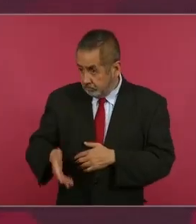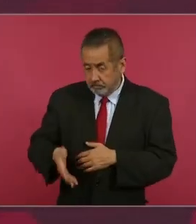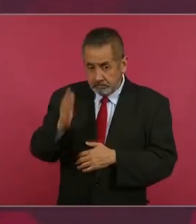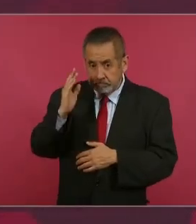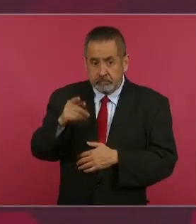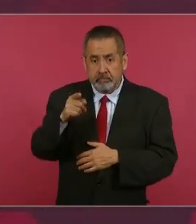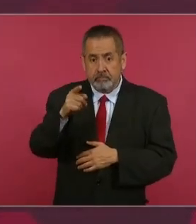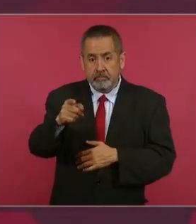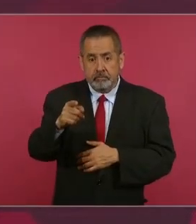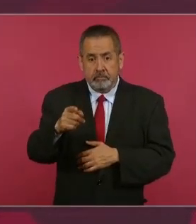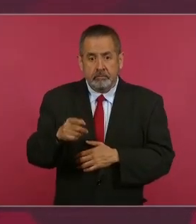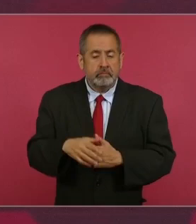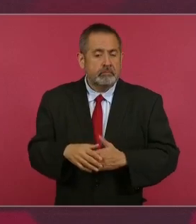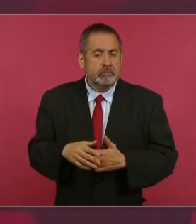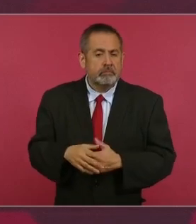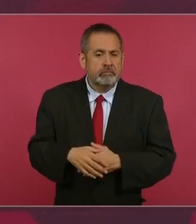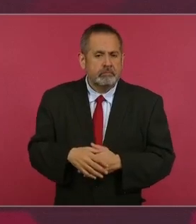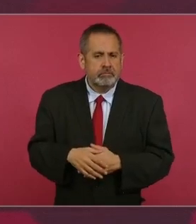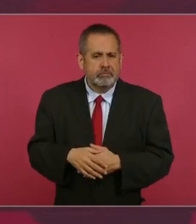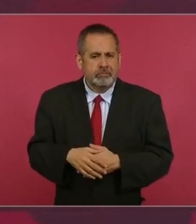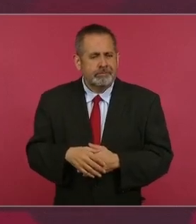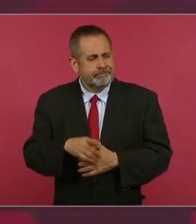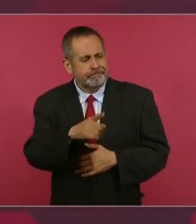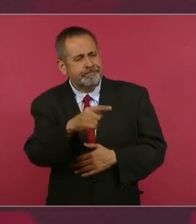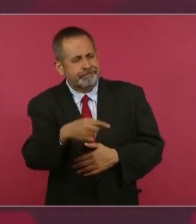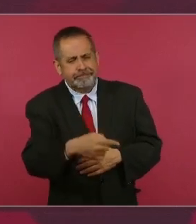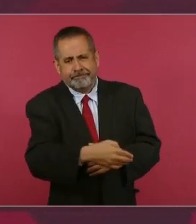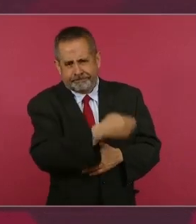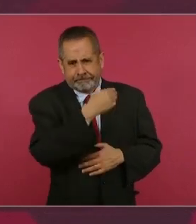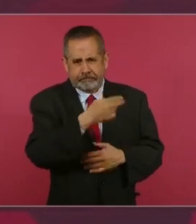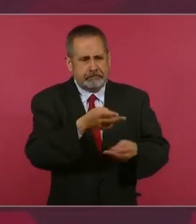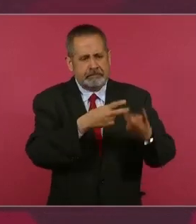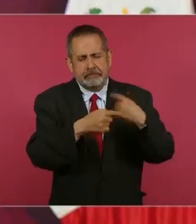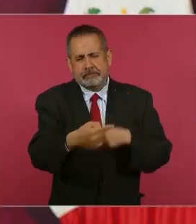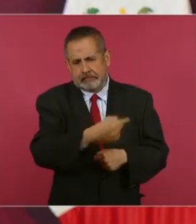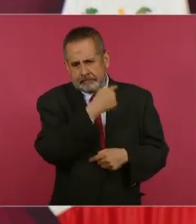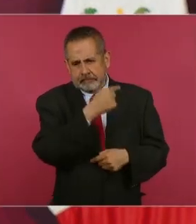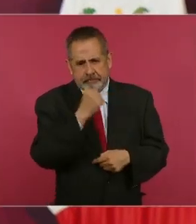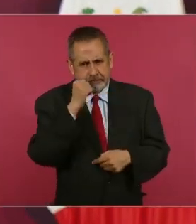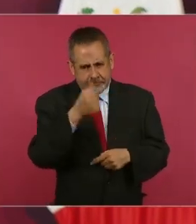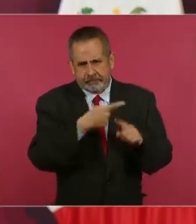iban a poder pasar, y les dije sí, porque vienen